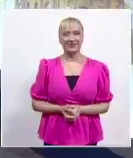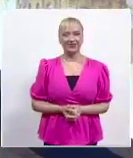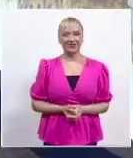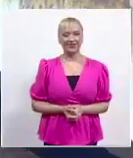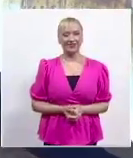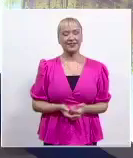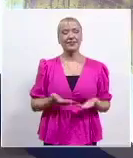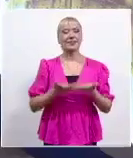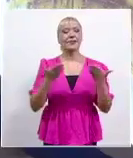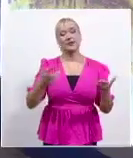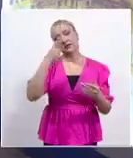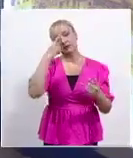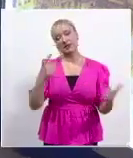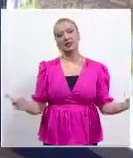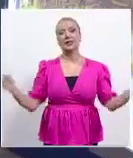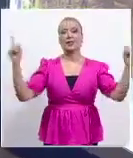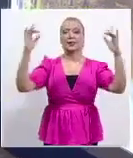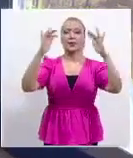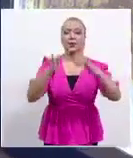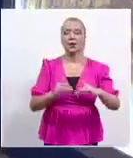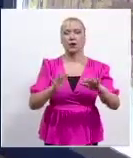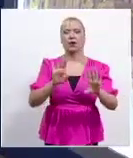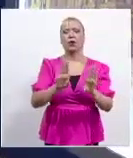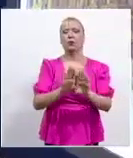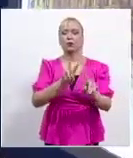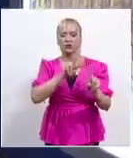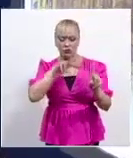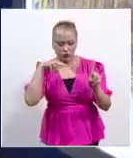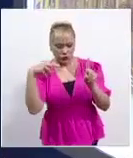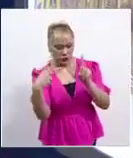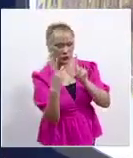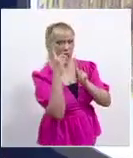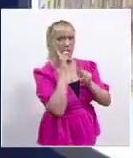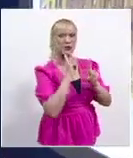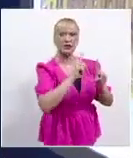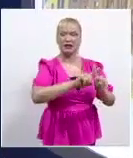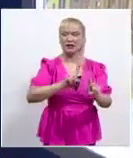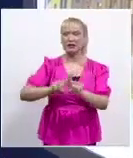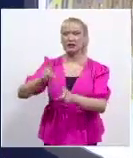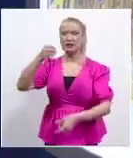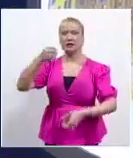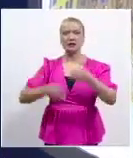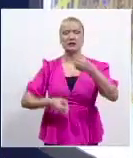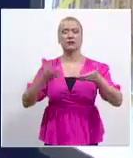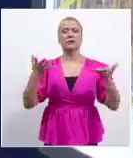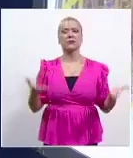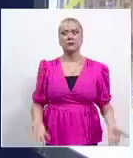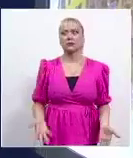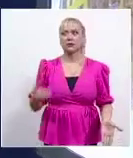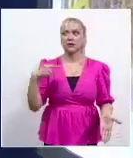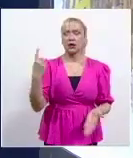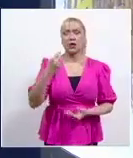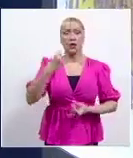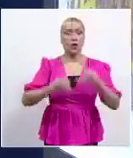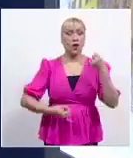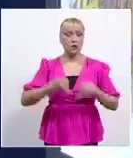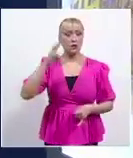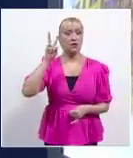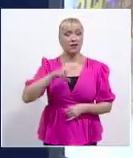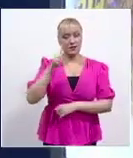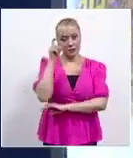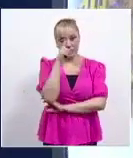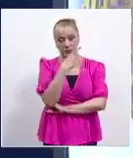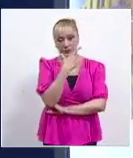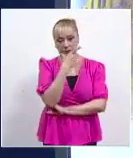Y en el marco del encuentro Juzgar con Perspectiva de Género, especialistas coincidieron en que las personas juzgadoras enfrentan el reto de